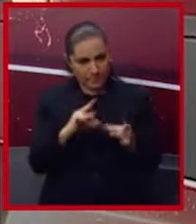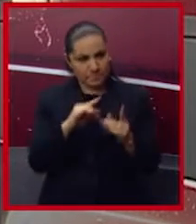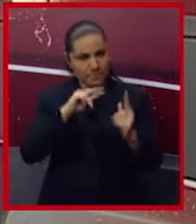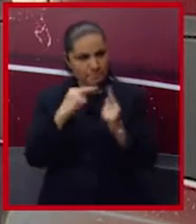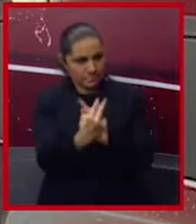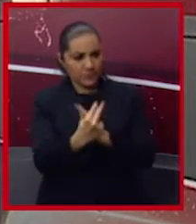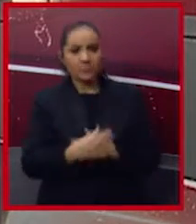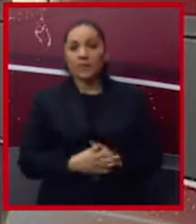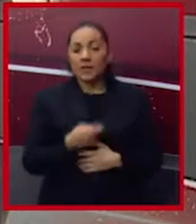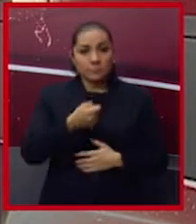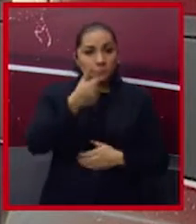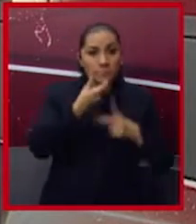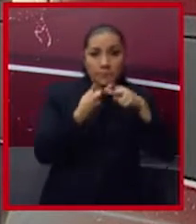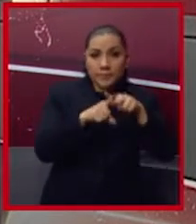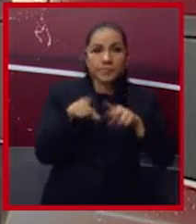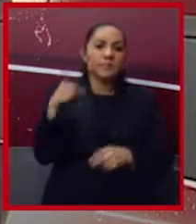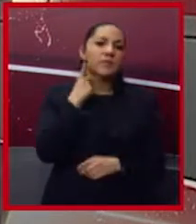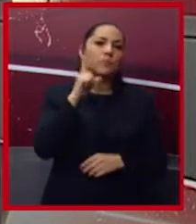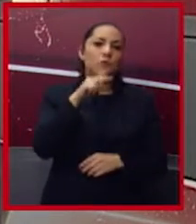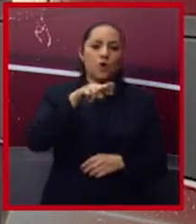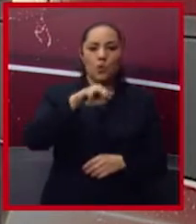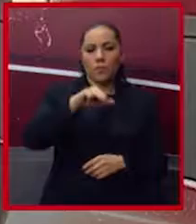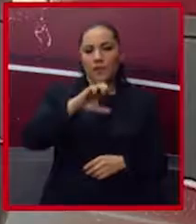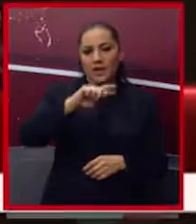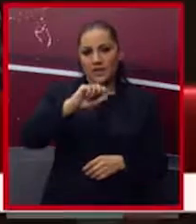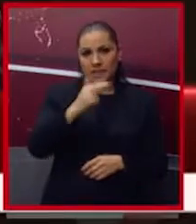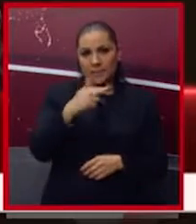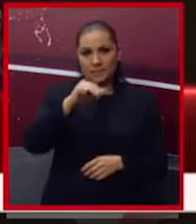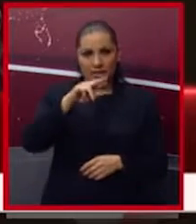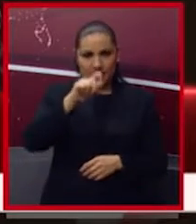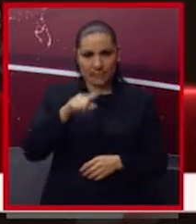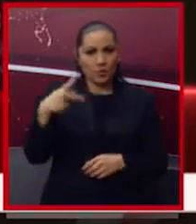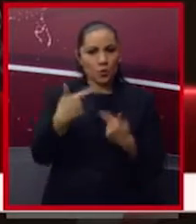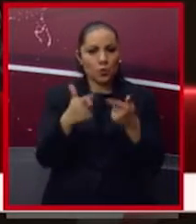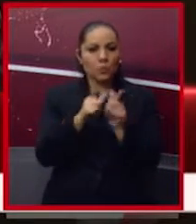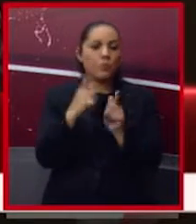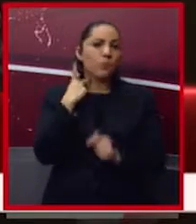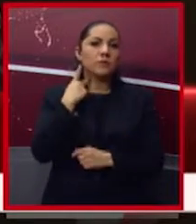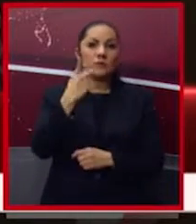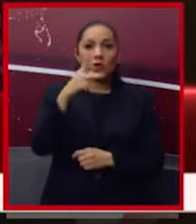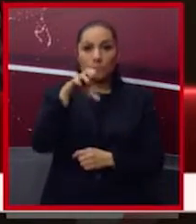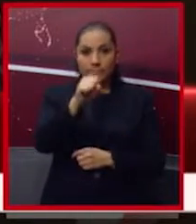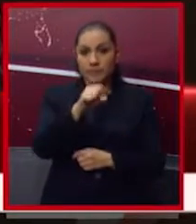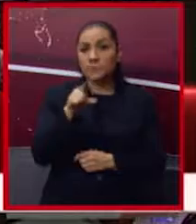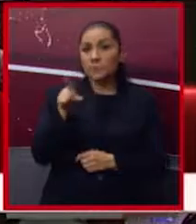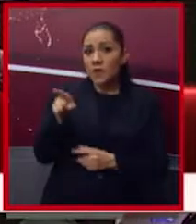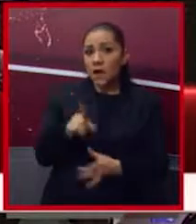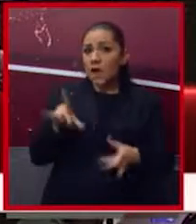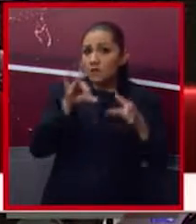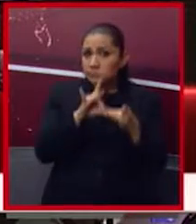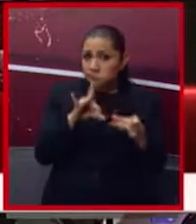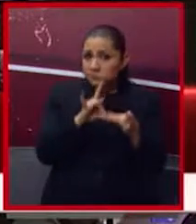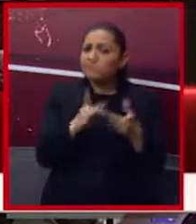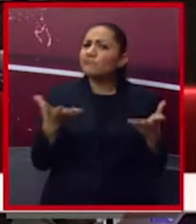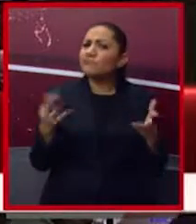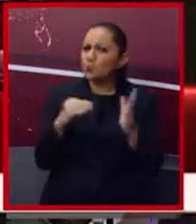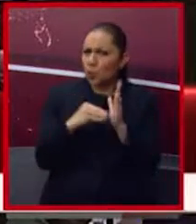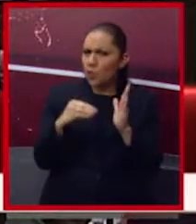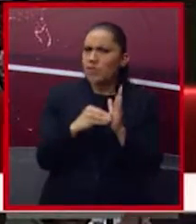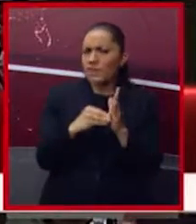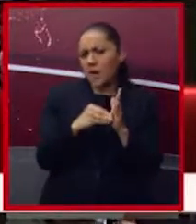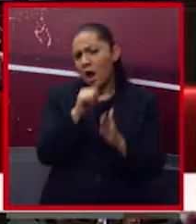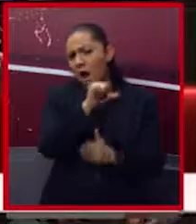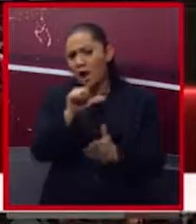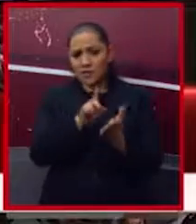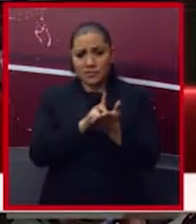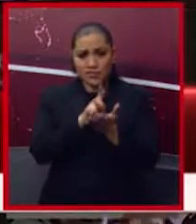de la tribuna fue la diputada Norma Edith Martínez Guzmán del Grupo Parlamentario de Encuentro Social, quien reconoció la existencia de pendientes en la